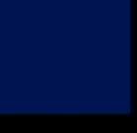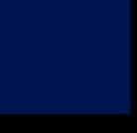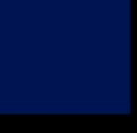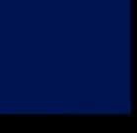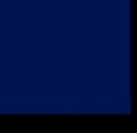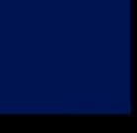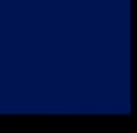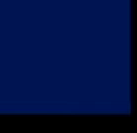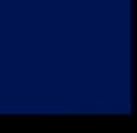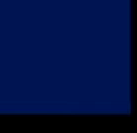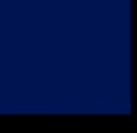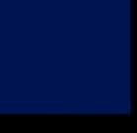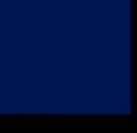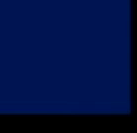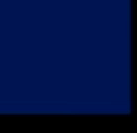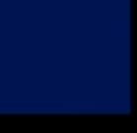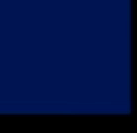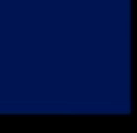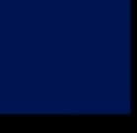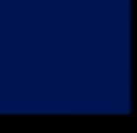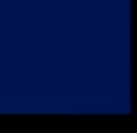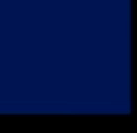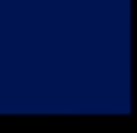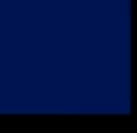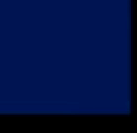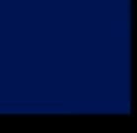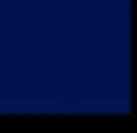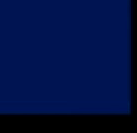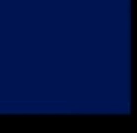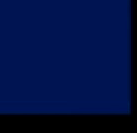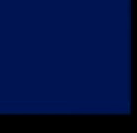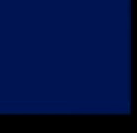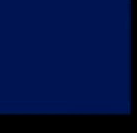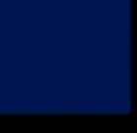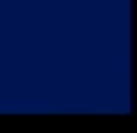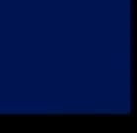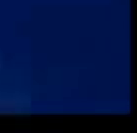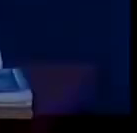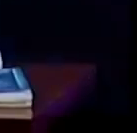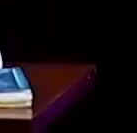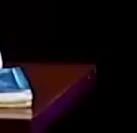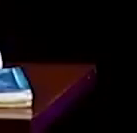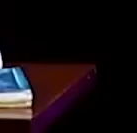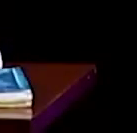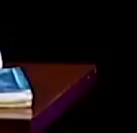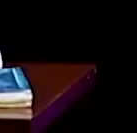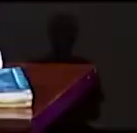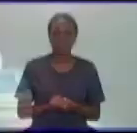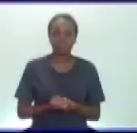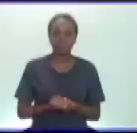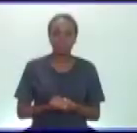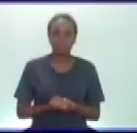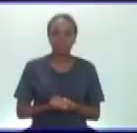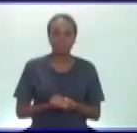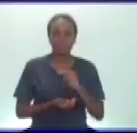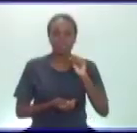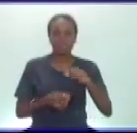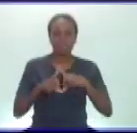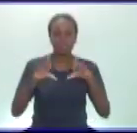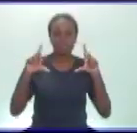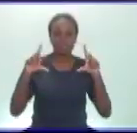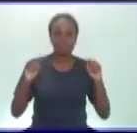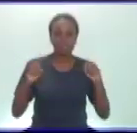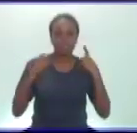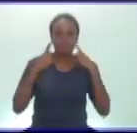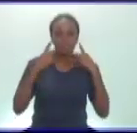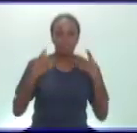existen. Un texto fabuloso. Yo supongo que ya usted se haya podido familiarizar con este texto y ya está listo